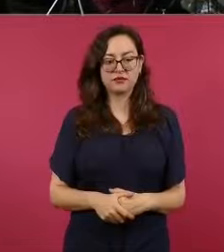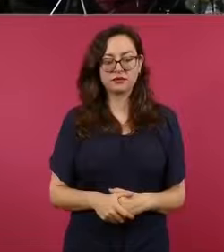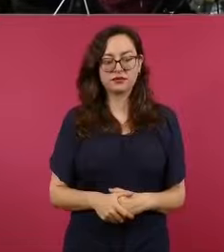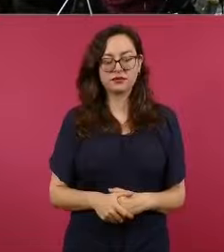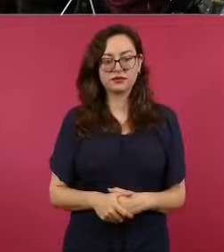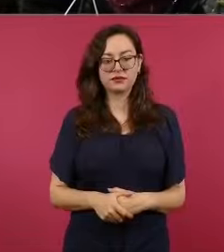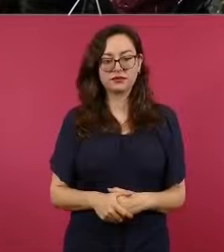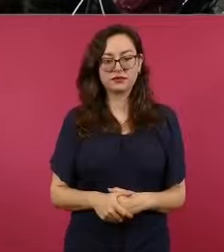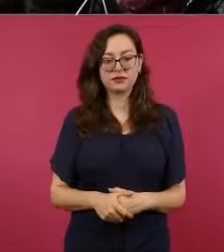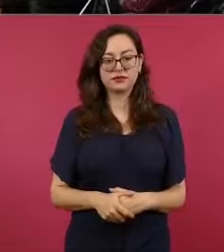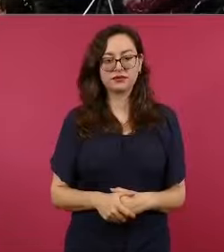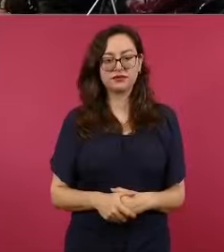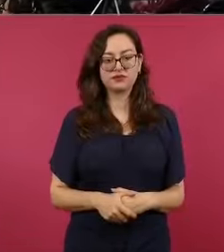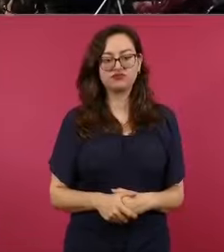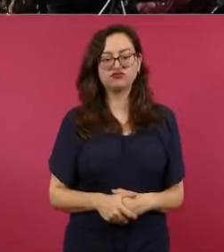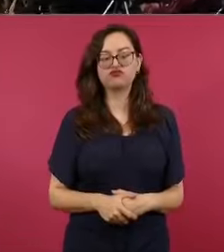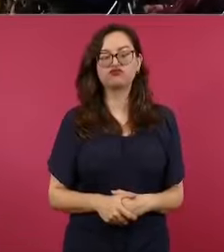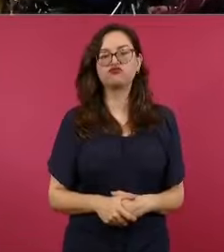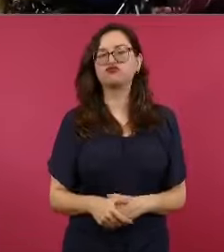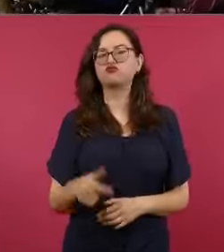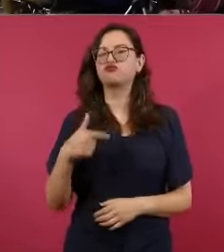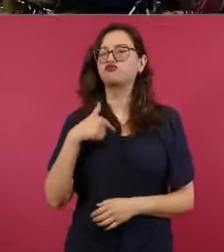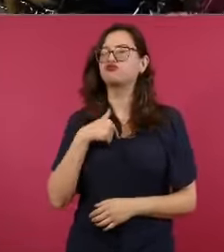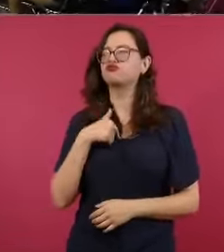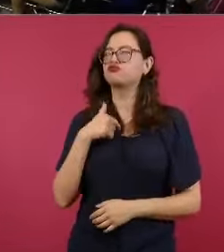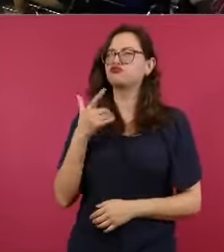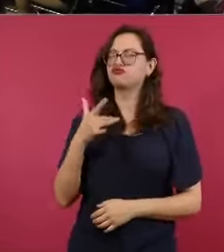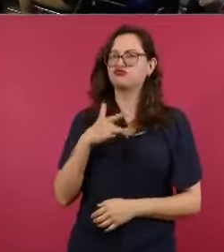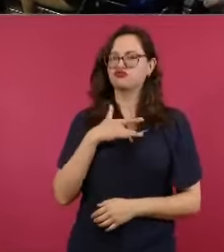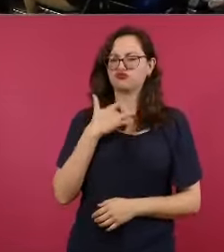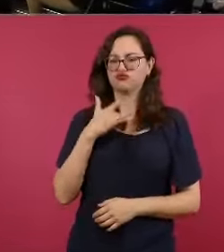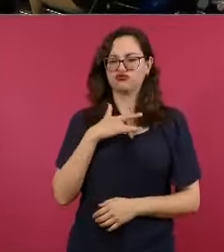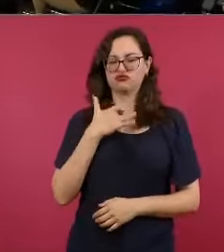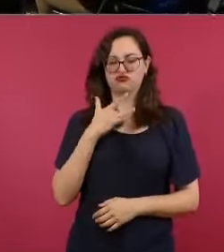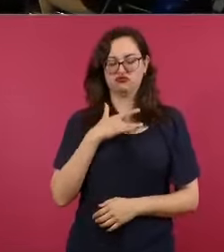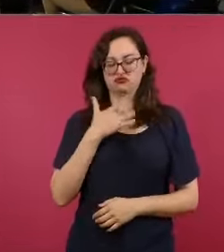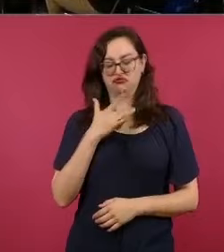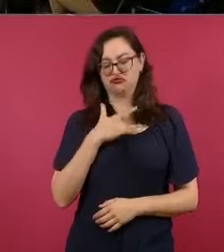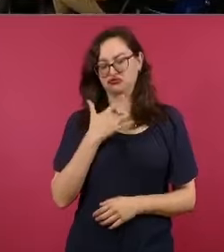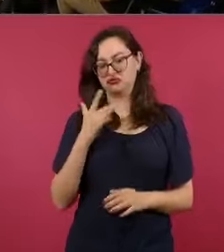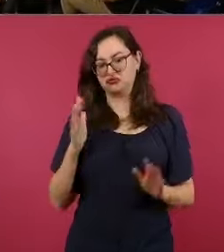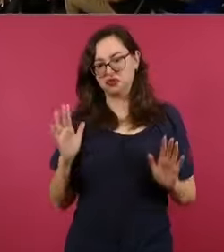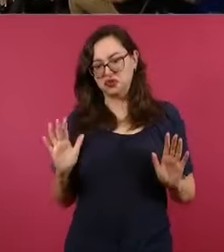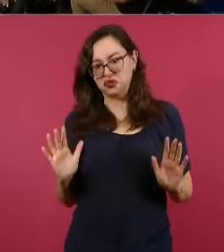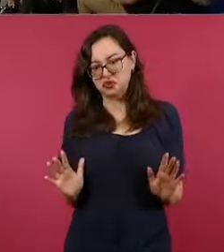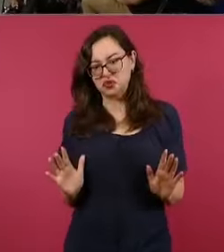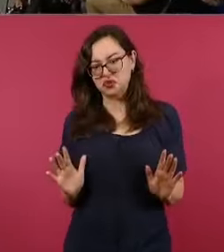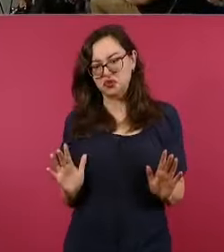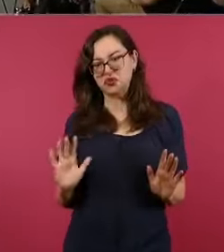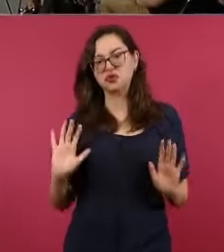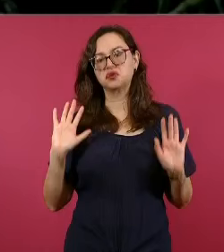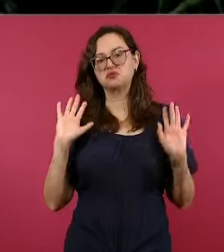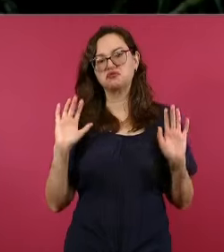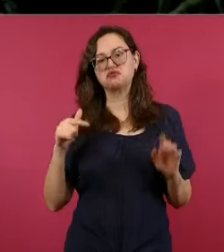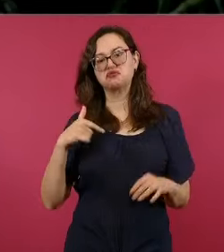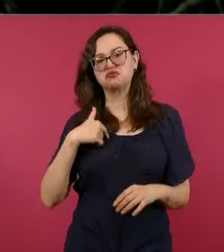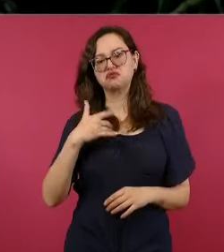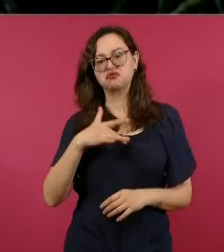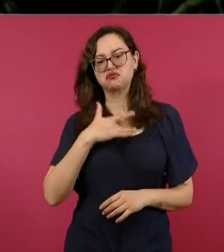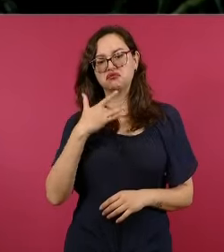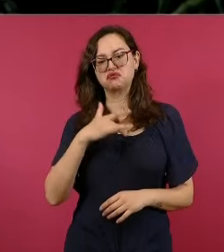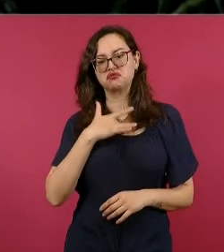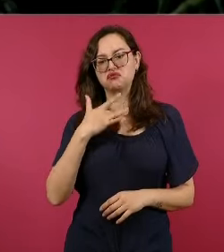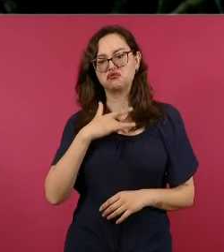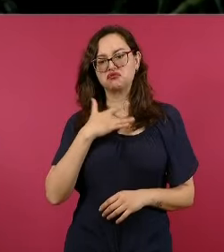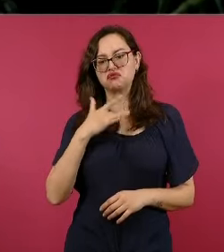dijo yo tengo una sensación que es terrible y pinches tabasqueños los yo tengo una sensación que es